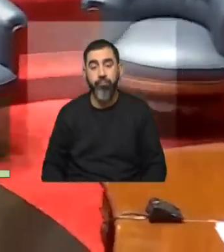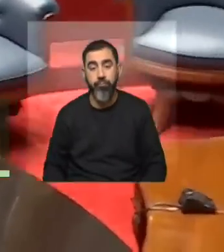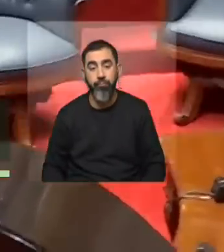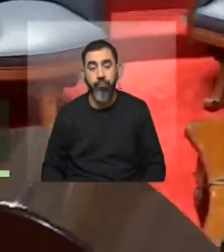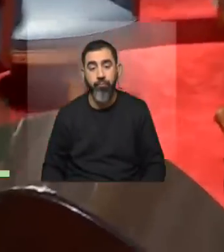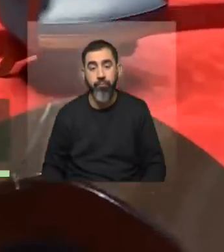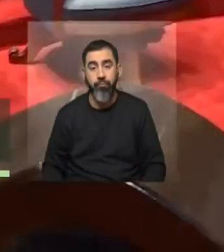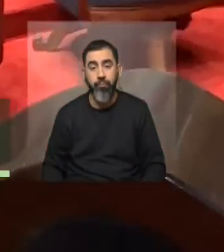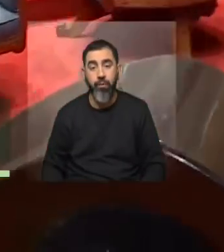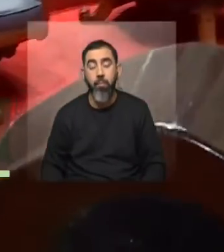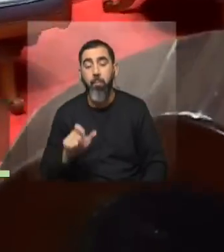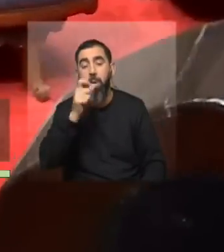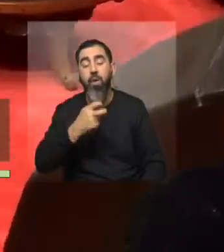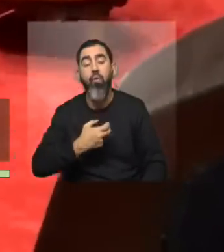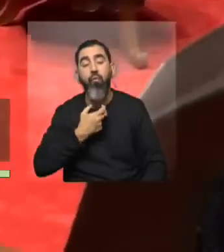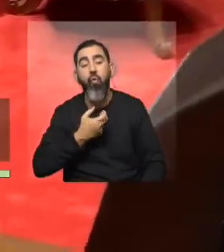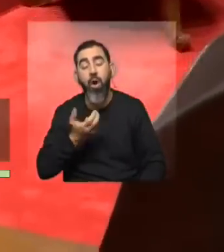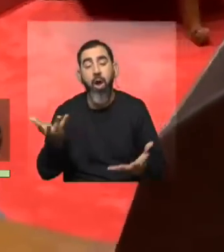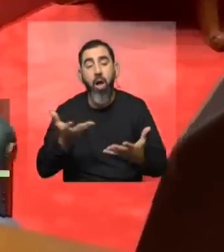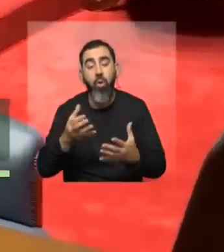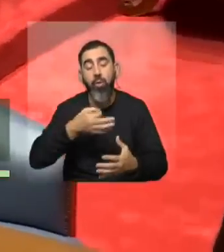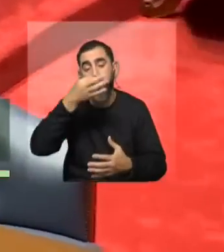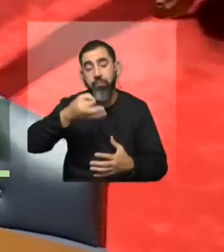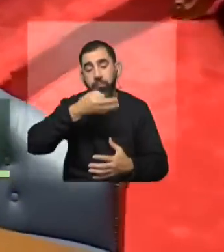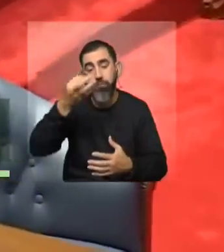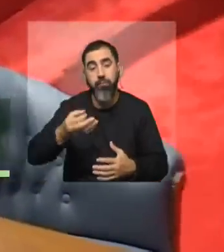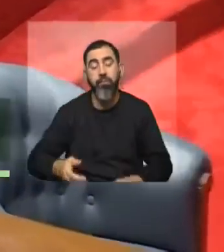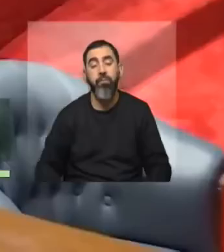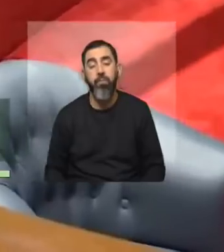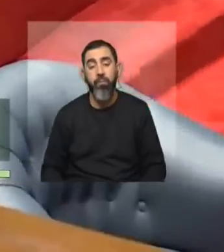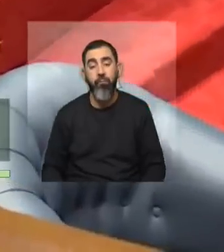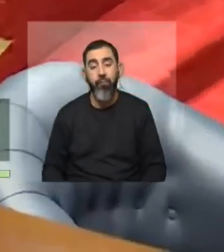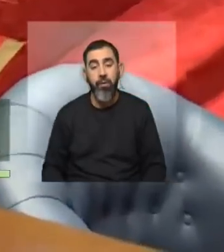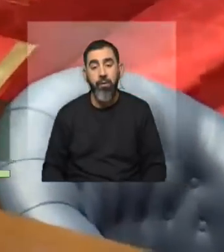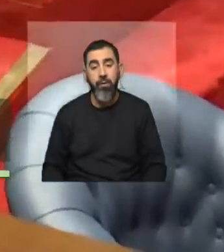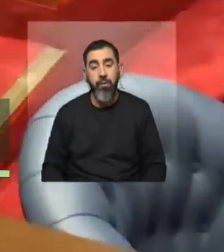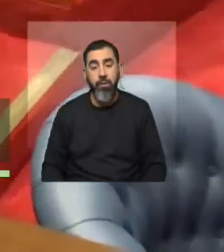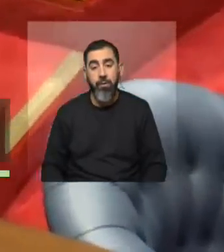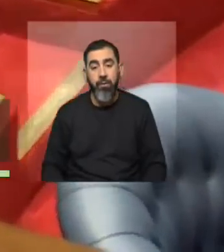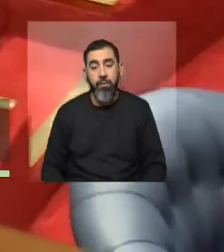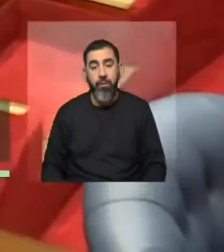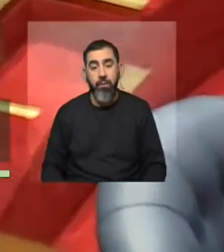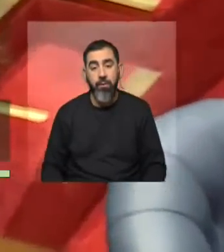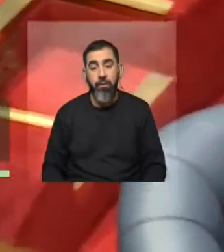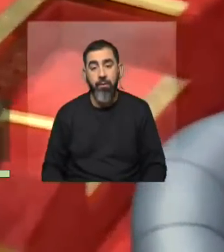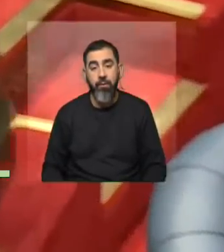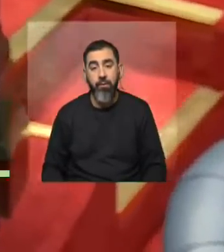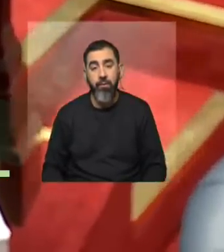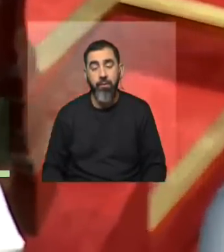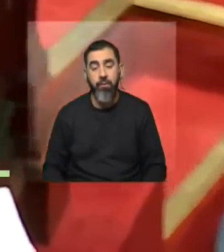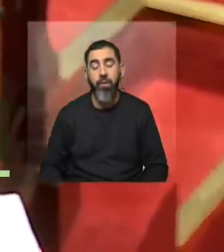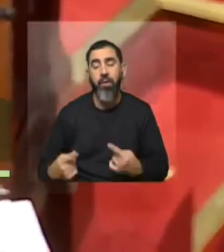justamente con Oscar Andrade, quien está haciendo uso de la palabra en este momento. Camino para dividir